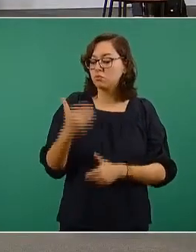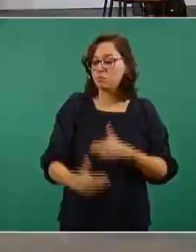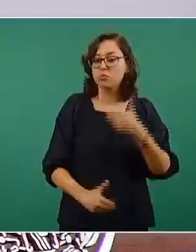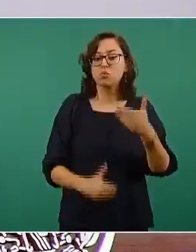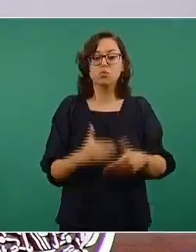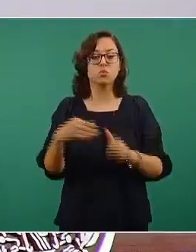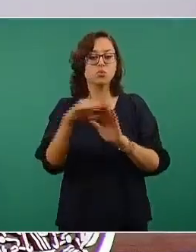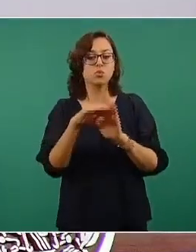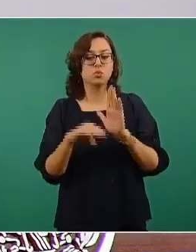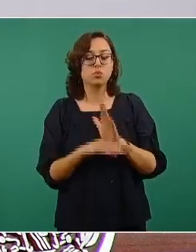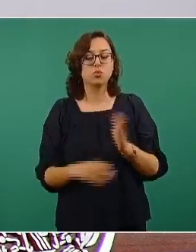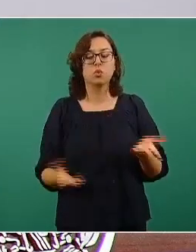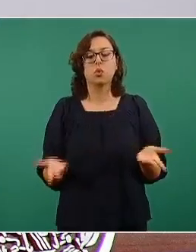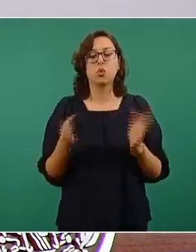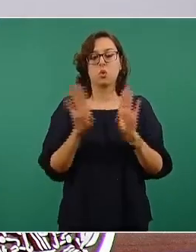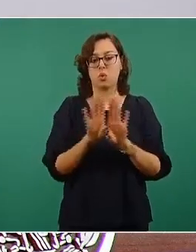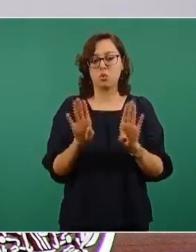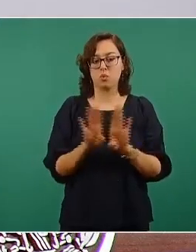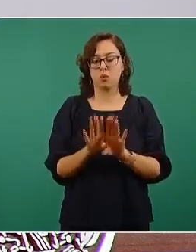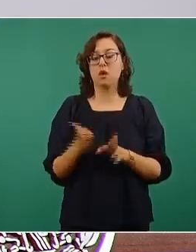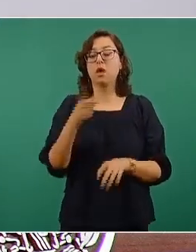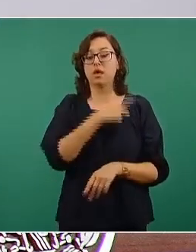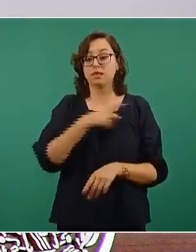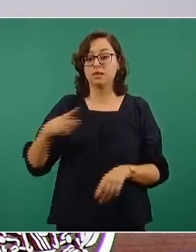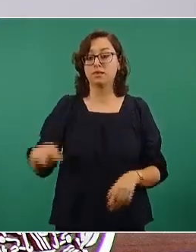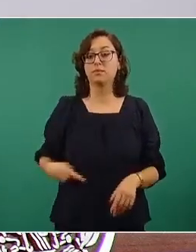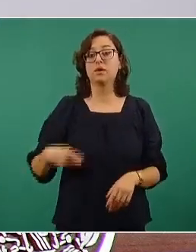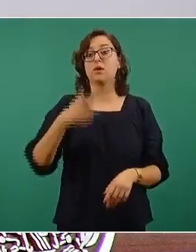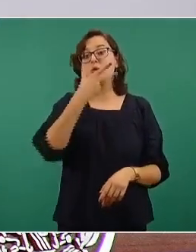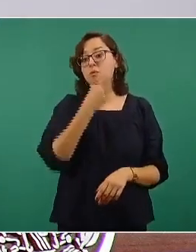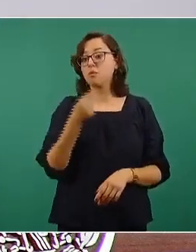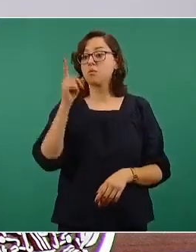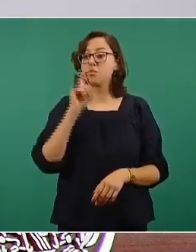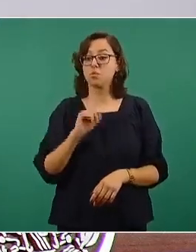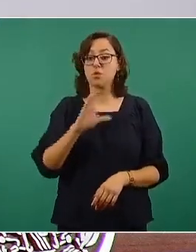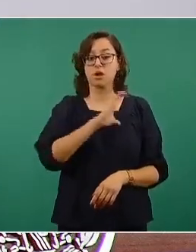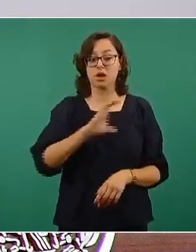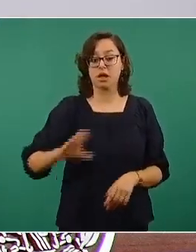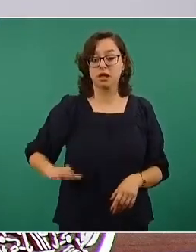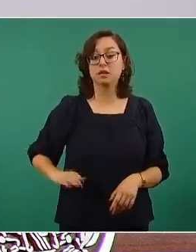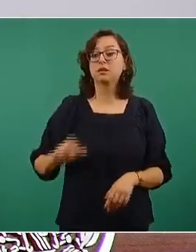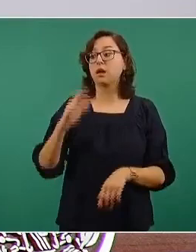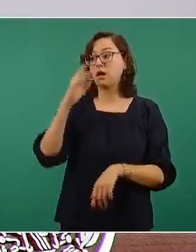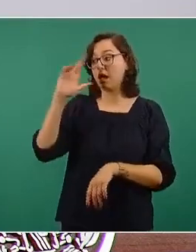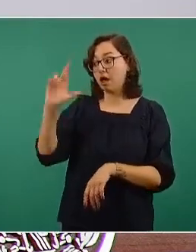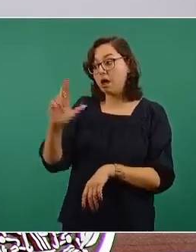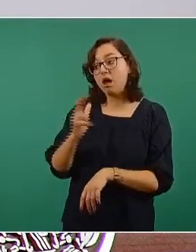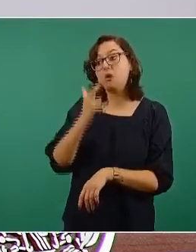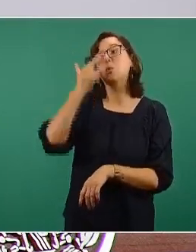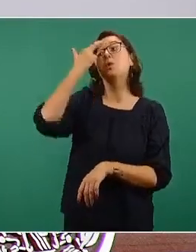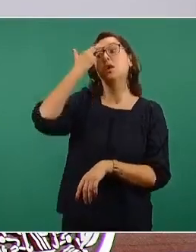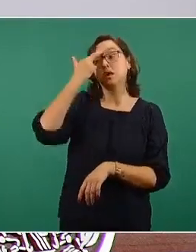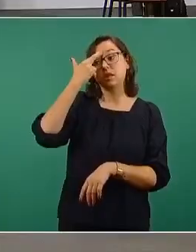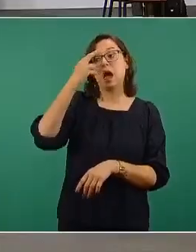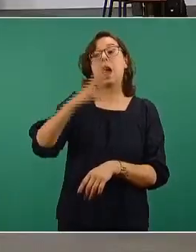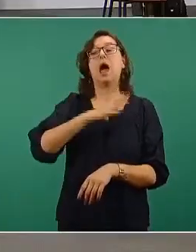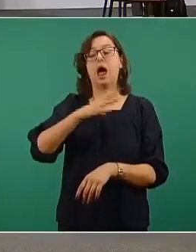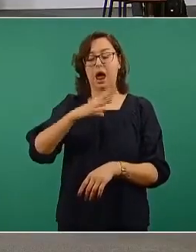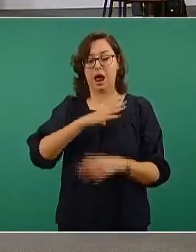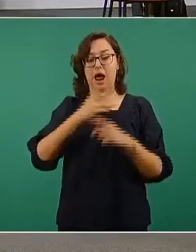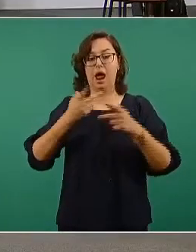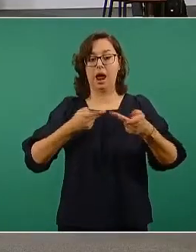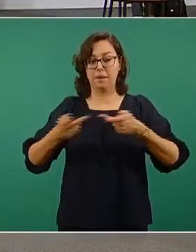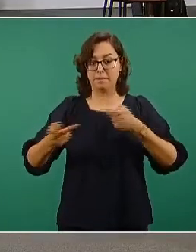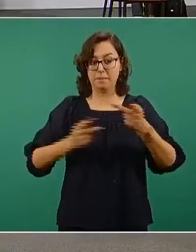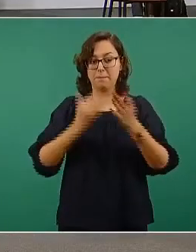seguir. Recordar a candidatos y candidatas que tenemos un protocolo para su atención. Se